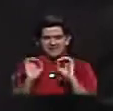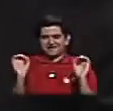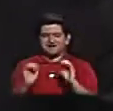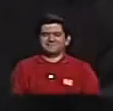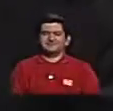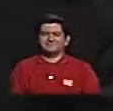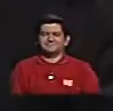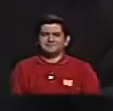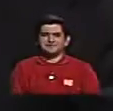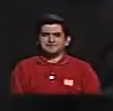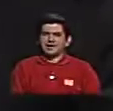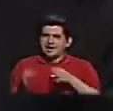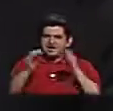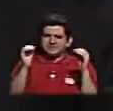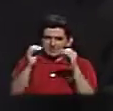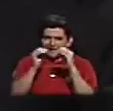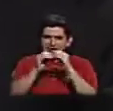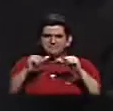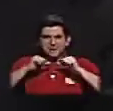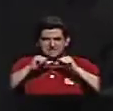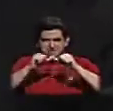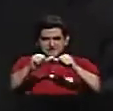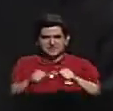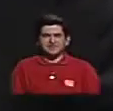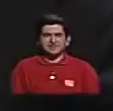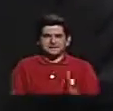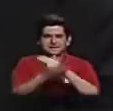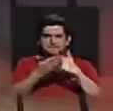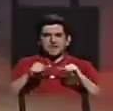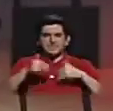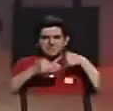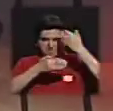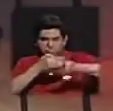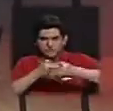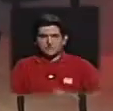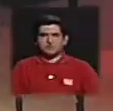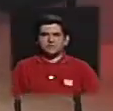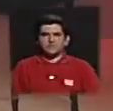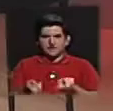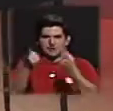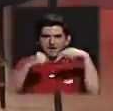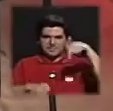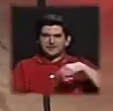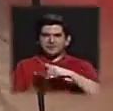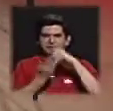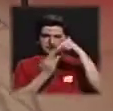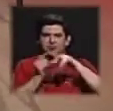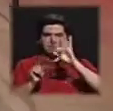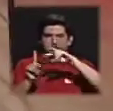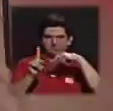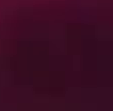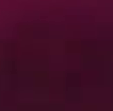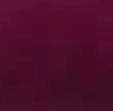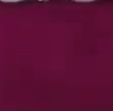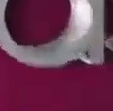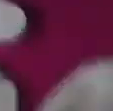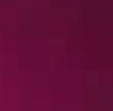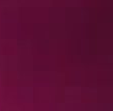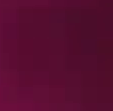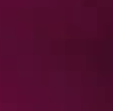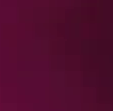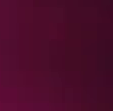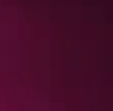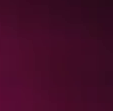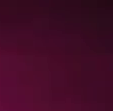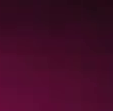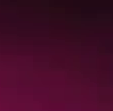Y para ampliar en esto, continuaremos en el siguiente segmento, cuando regresemos aquí a su programa Puntos de Vista.